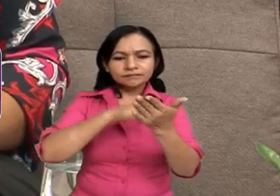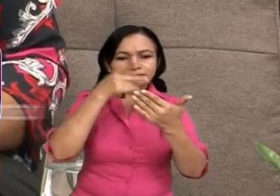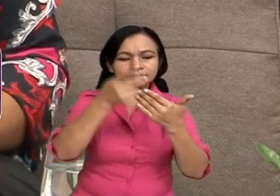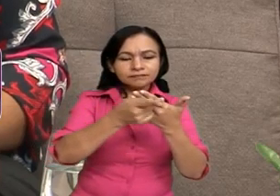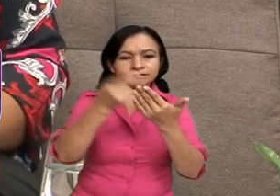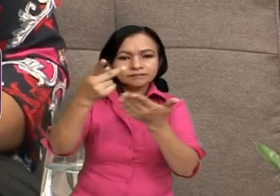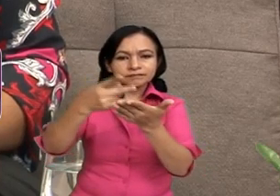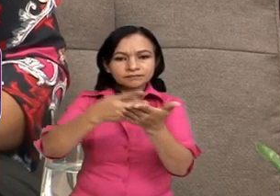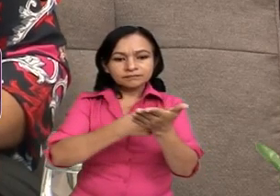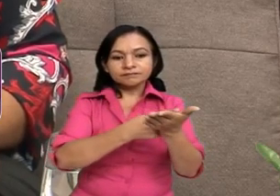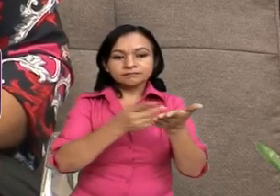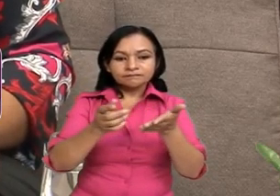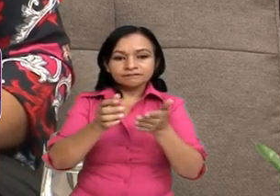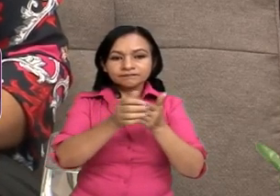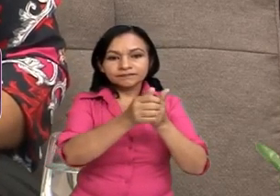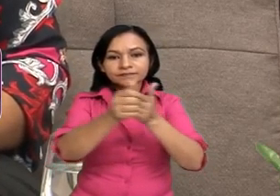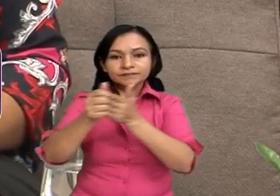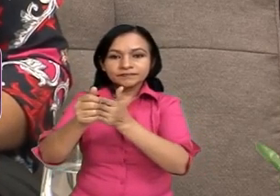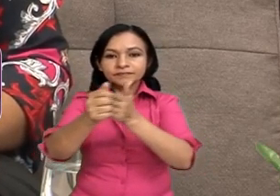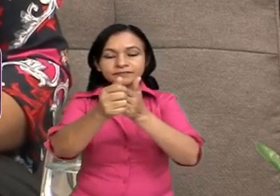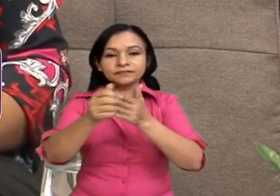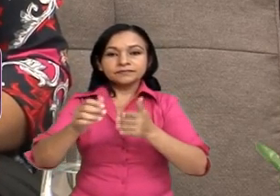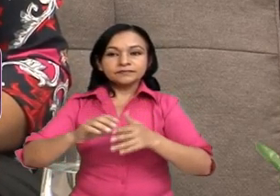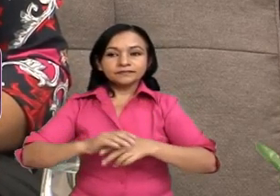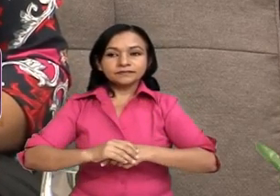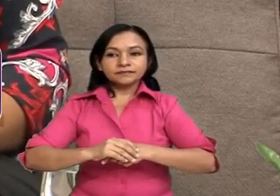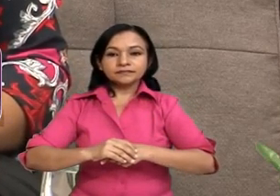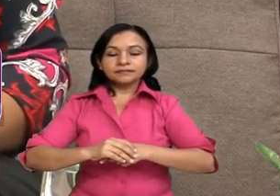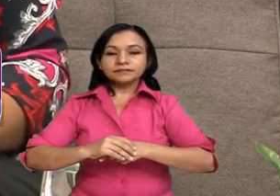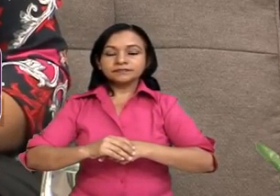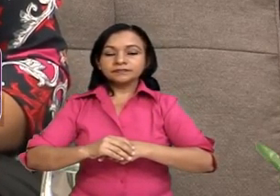proyectos socioproductivos. Y es que